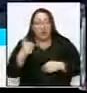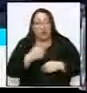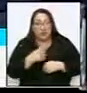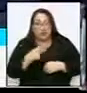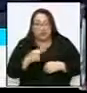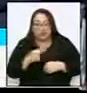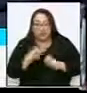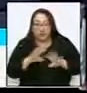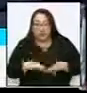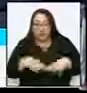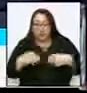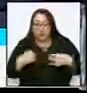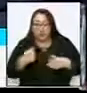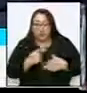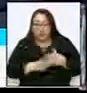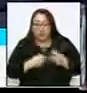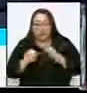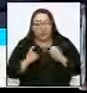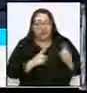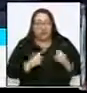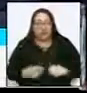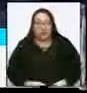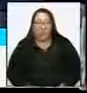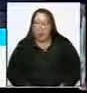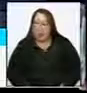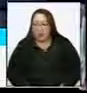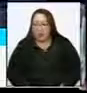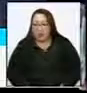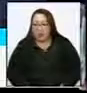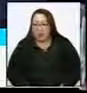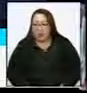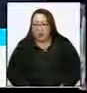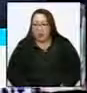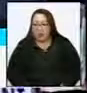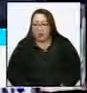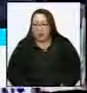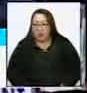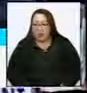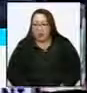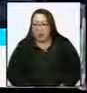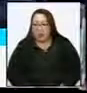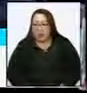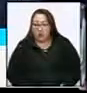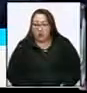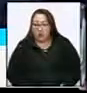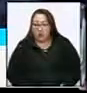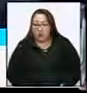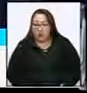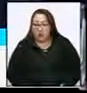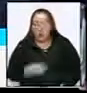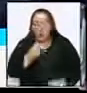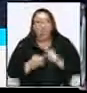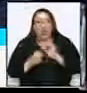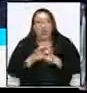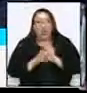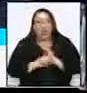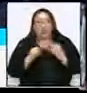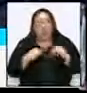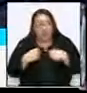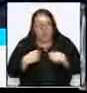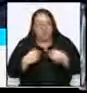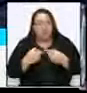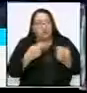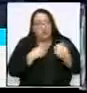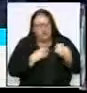al hemiciclo a debatir y discutir las reformas constitucionales. En eso sí tienen